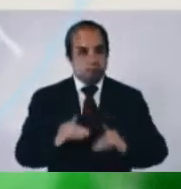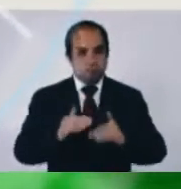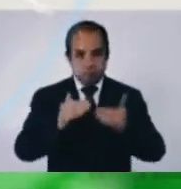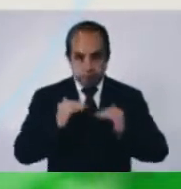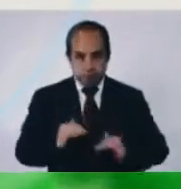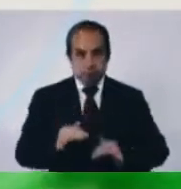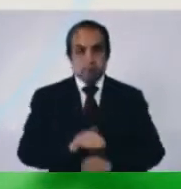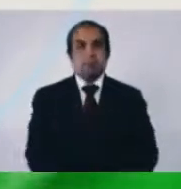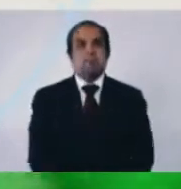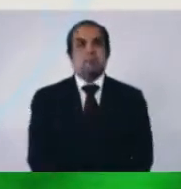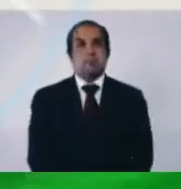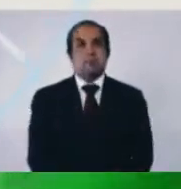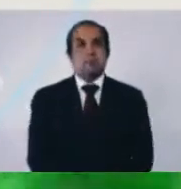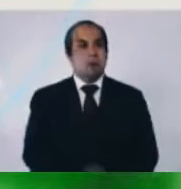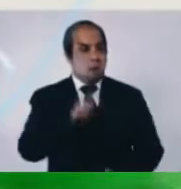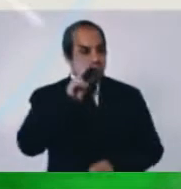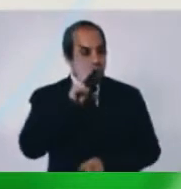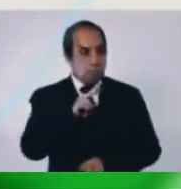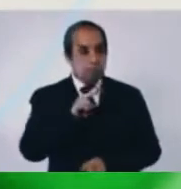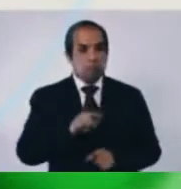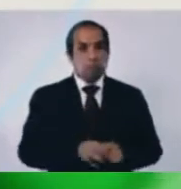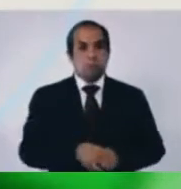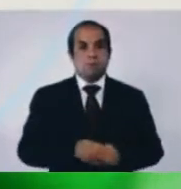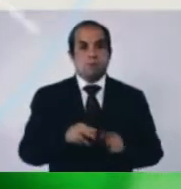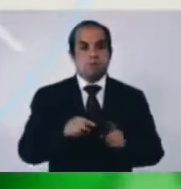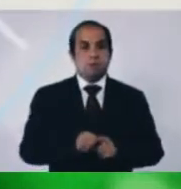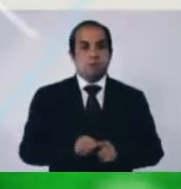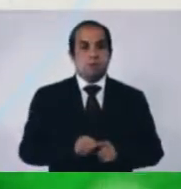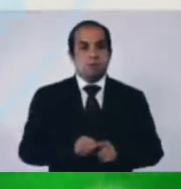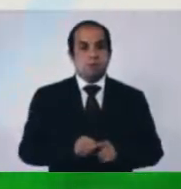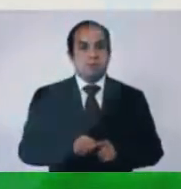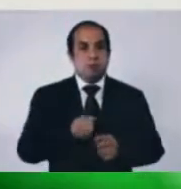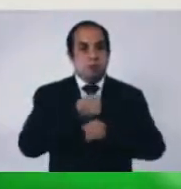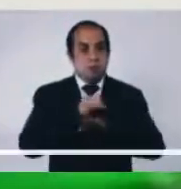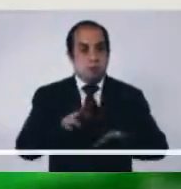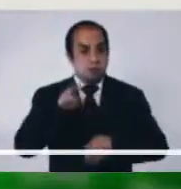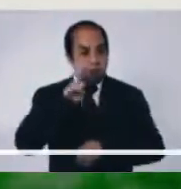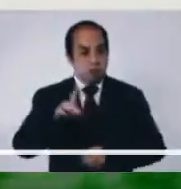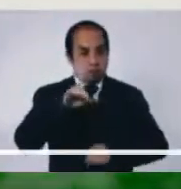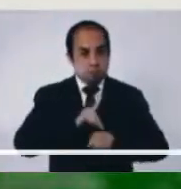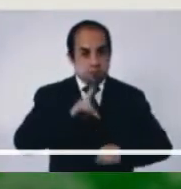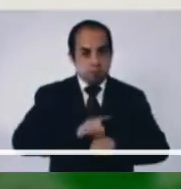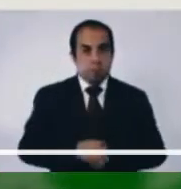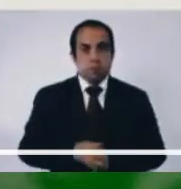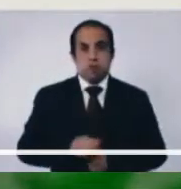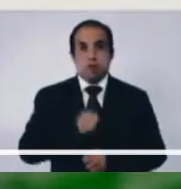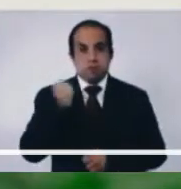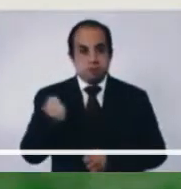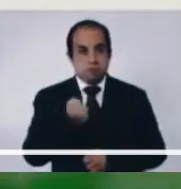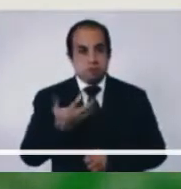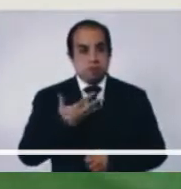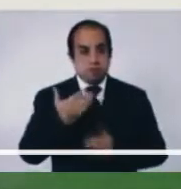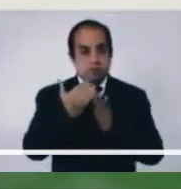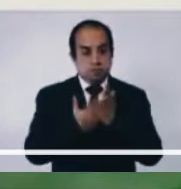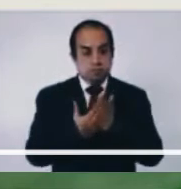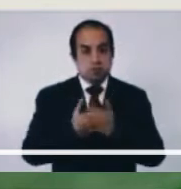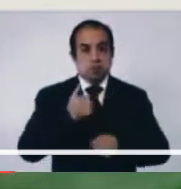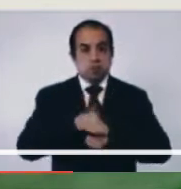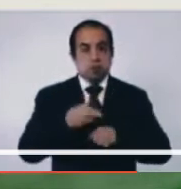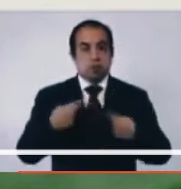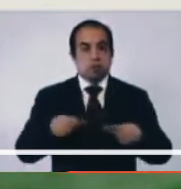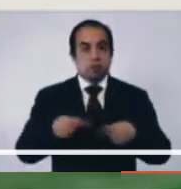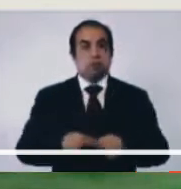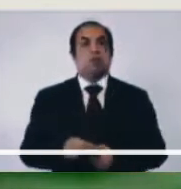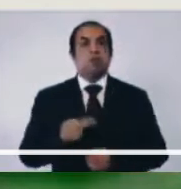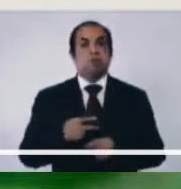Siguiente. Viendo los indicadores que vemos día con día, afortunadamente seguimos teniendo una reducción en el número de usuarios del sistema